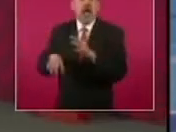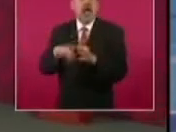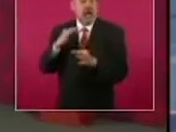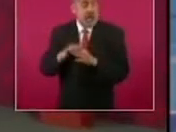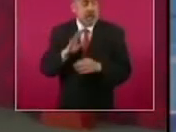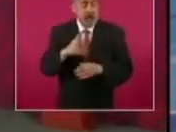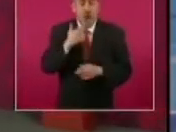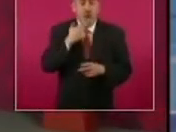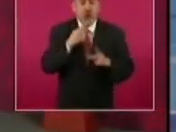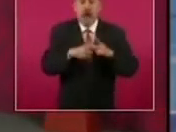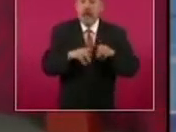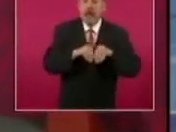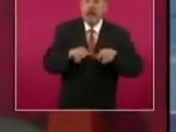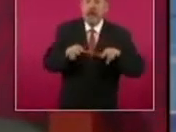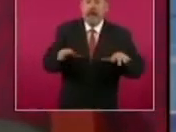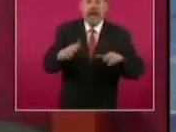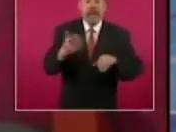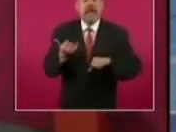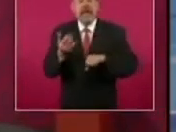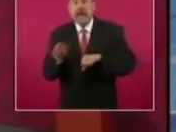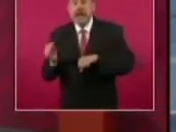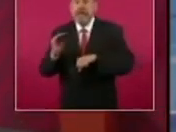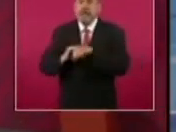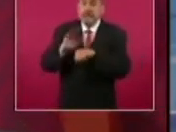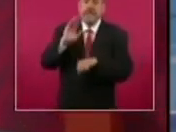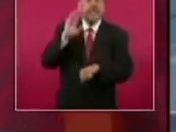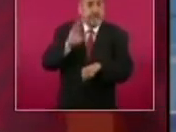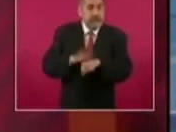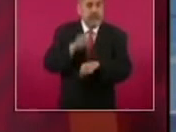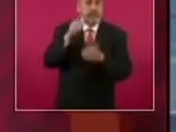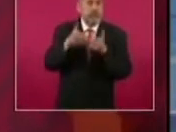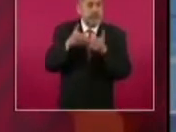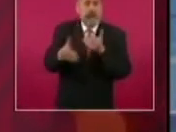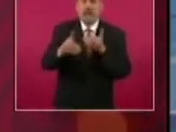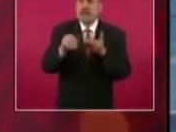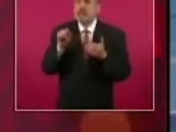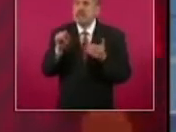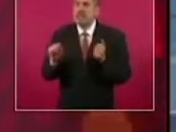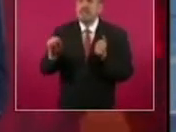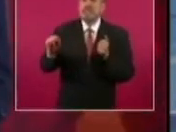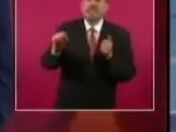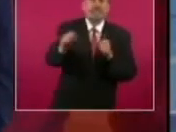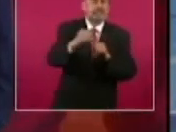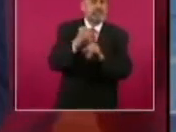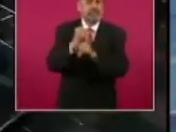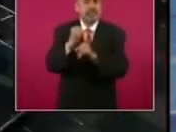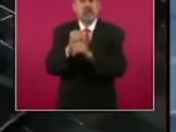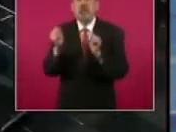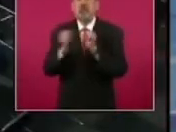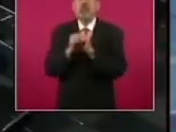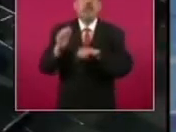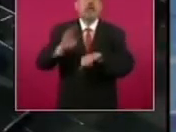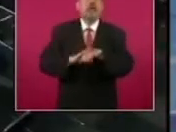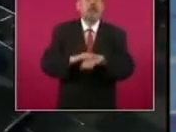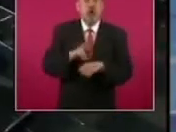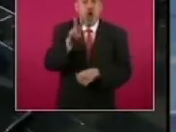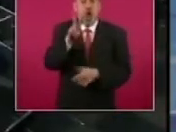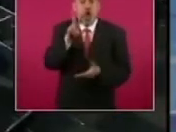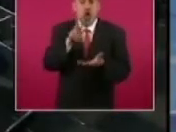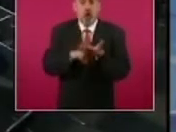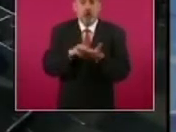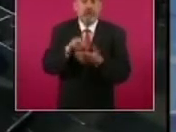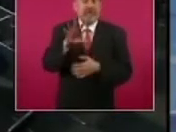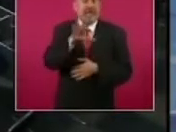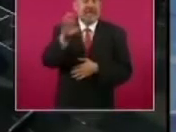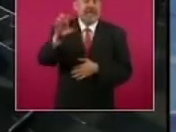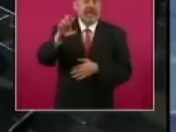públicas en escuelas y hospitales de todo el país gracias a que su administración aportará recursos para rescatar